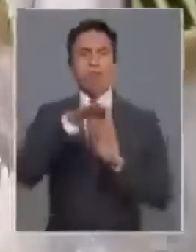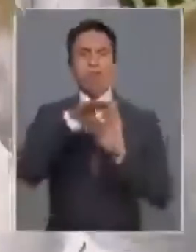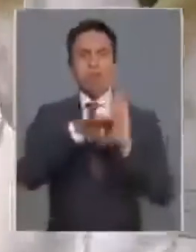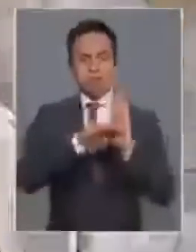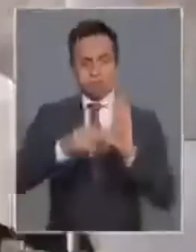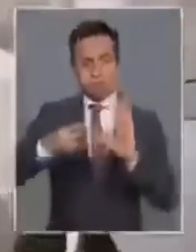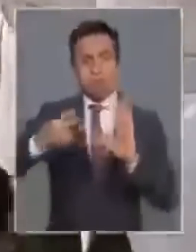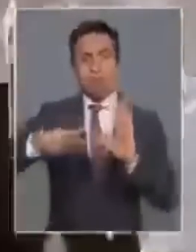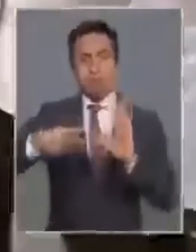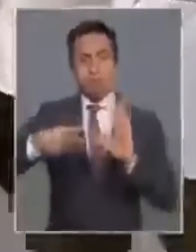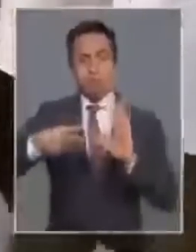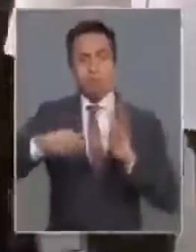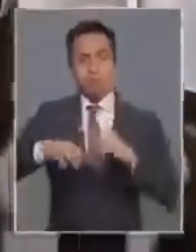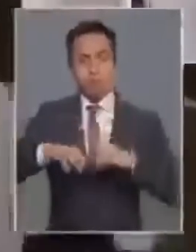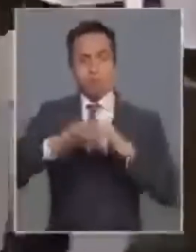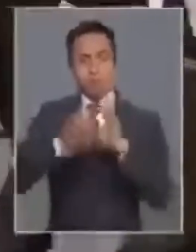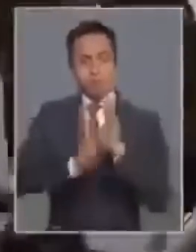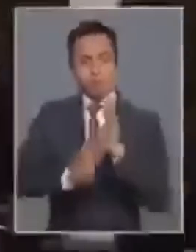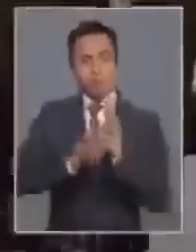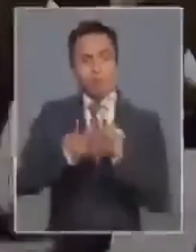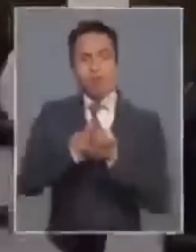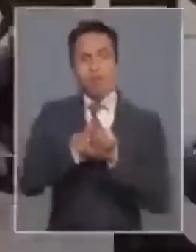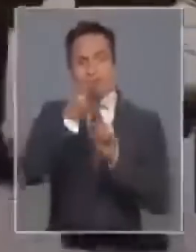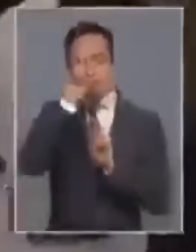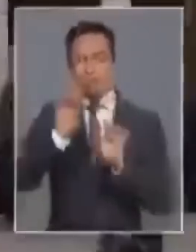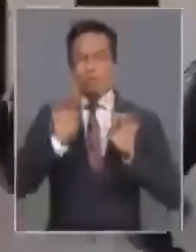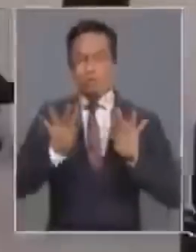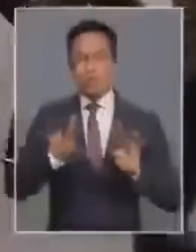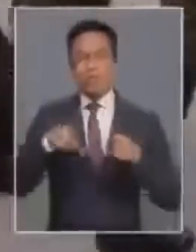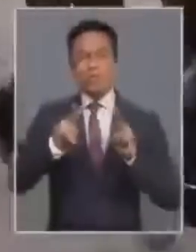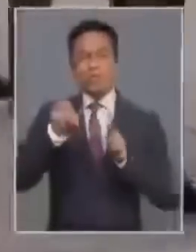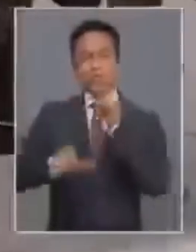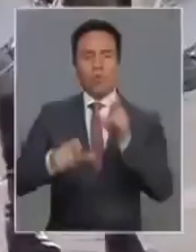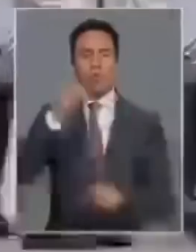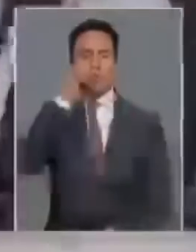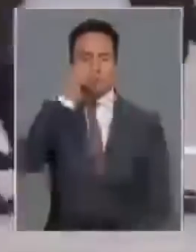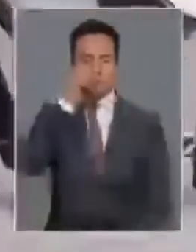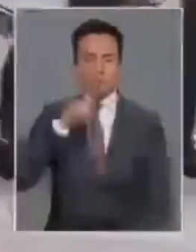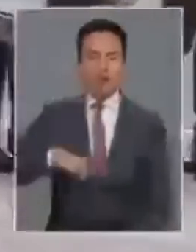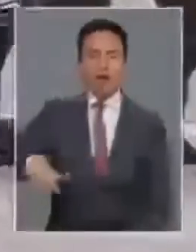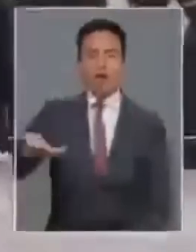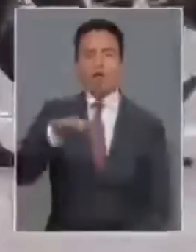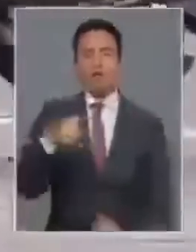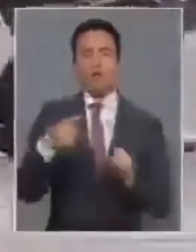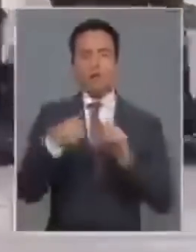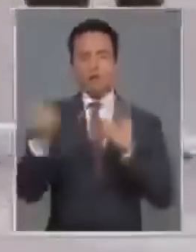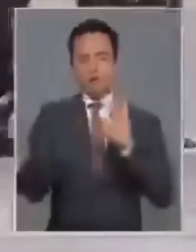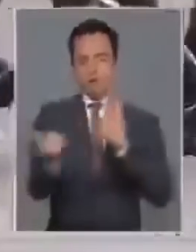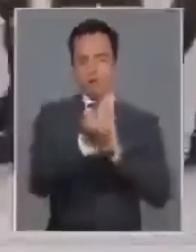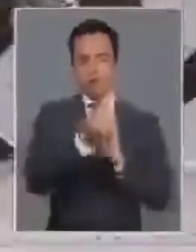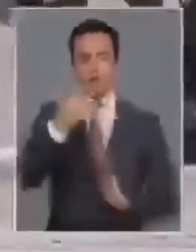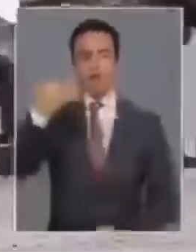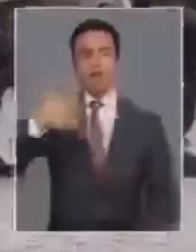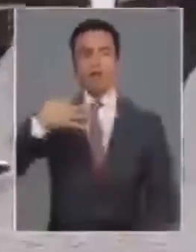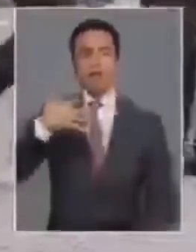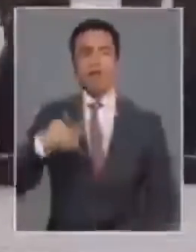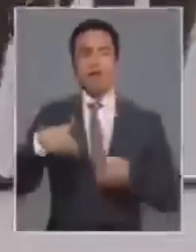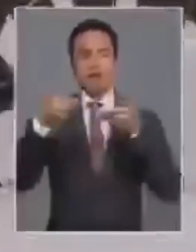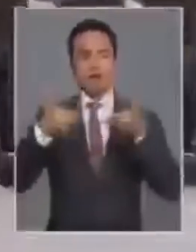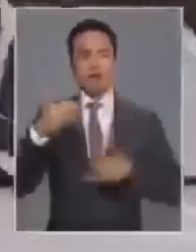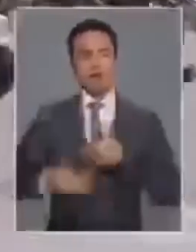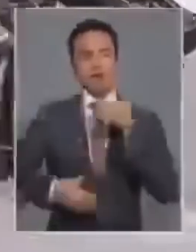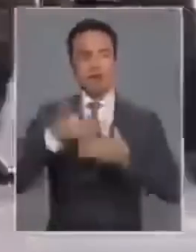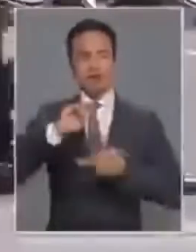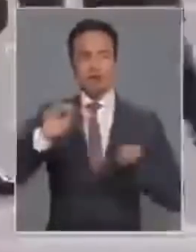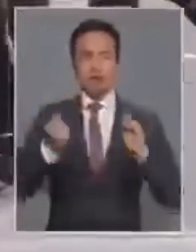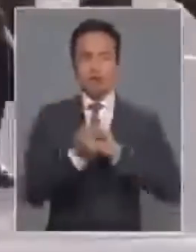hacer, no sé si será en Santiago de Chile, no lo sé si será en Santiago, pero en realidad todas las dignidades